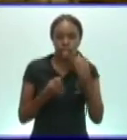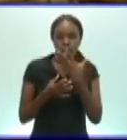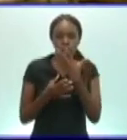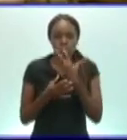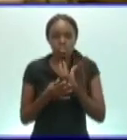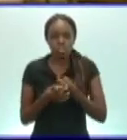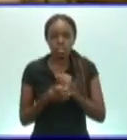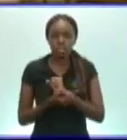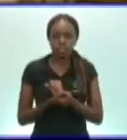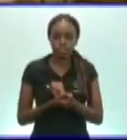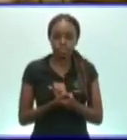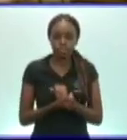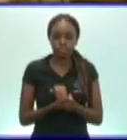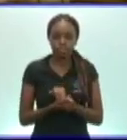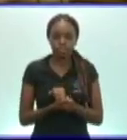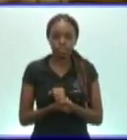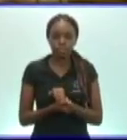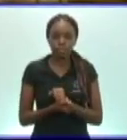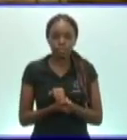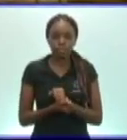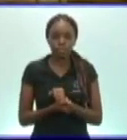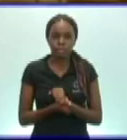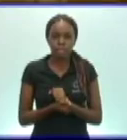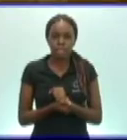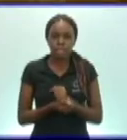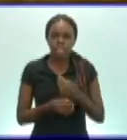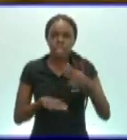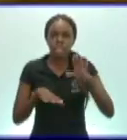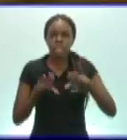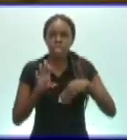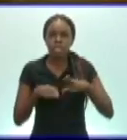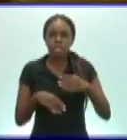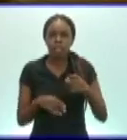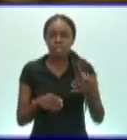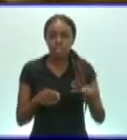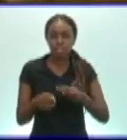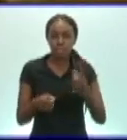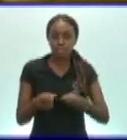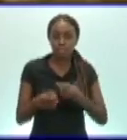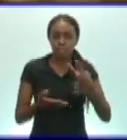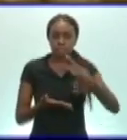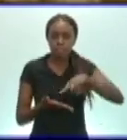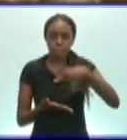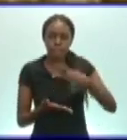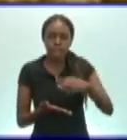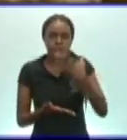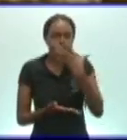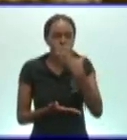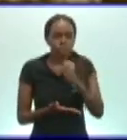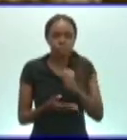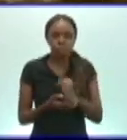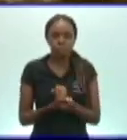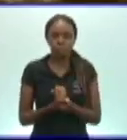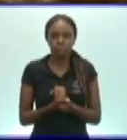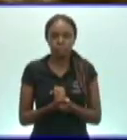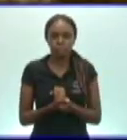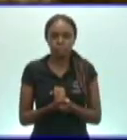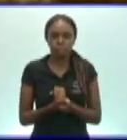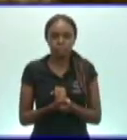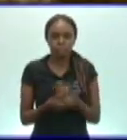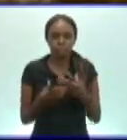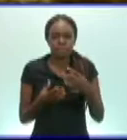ágiles movimientos. Se distingue en el baile y la equitación, al igual que en la esgrima. Es